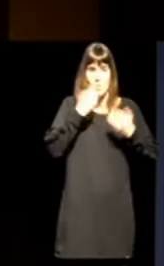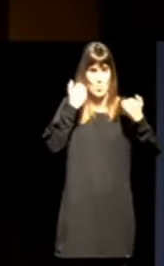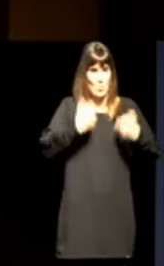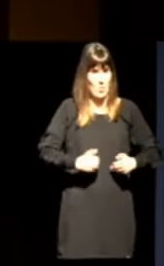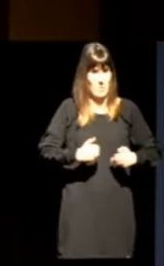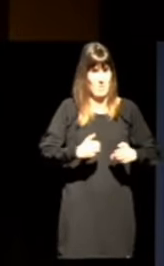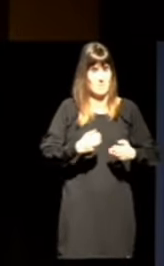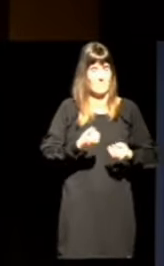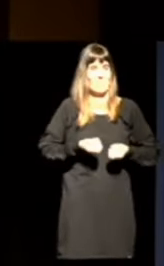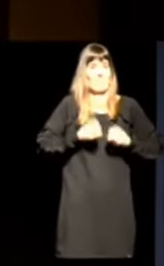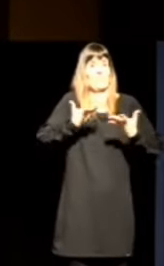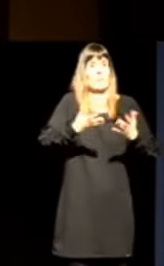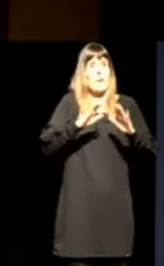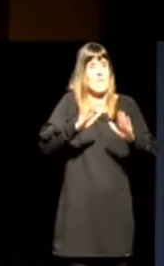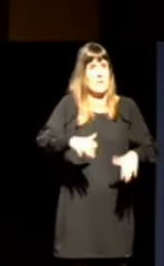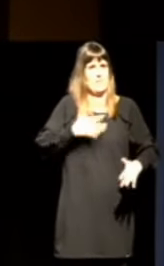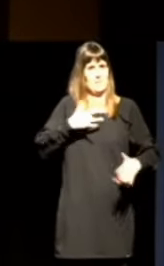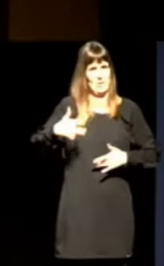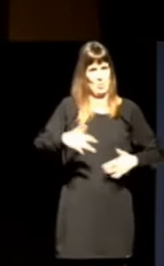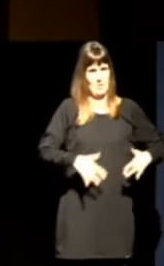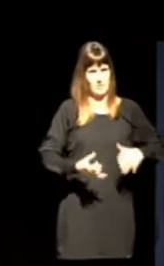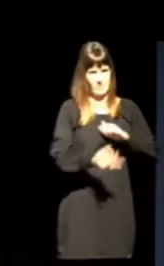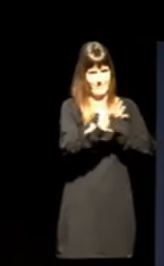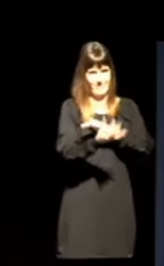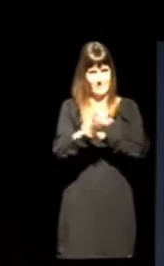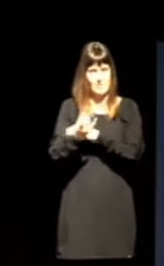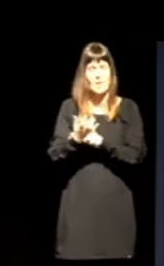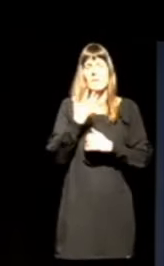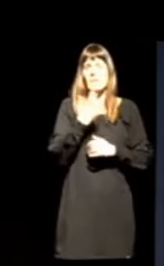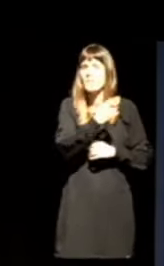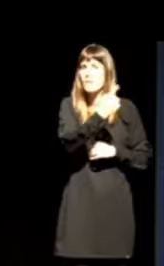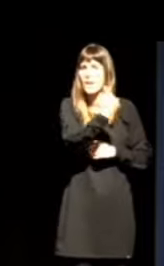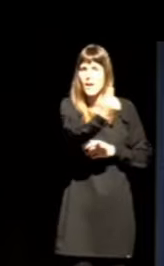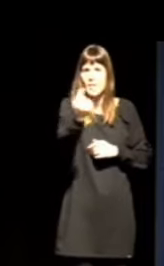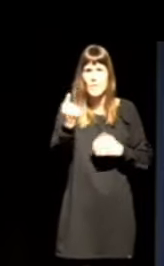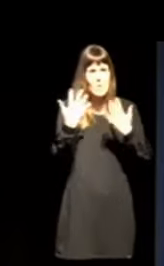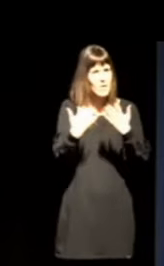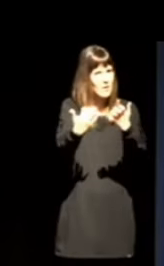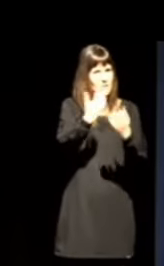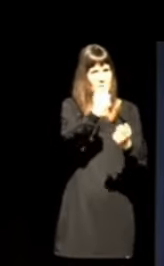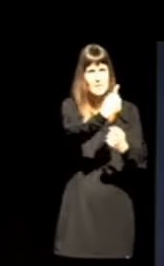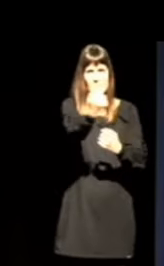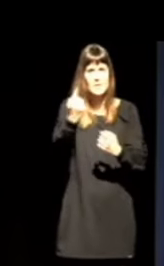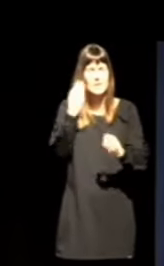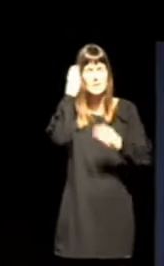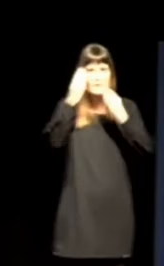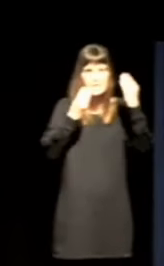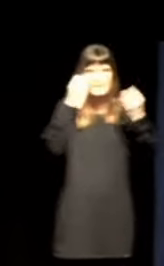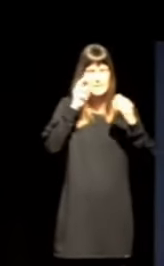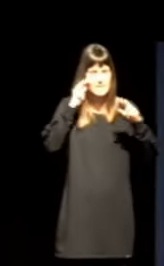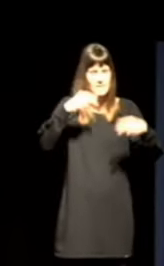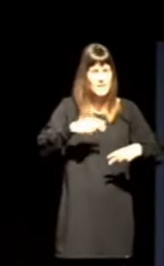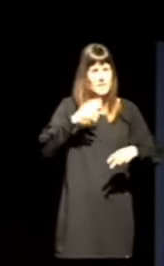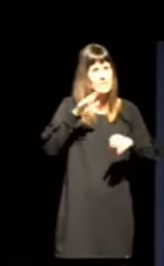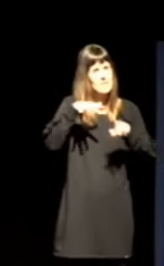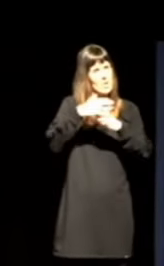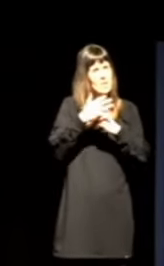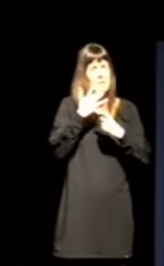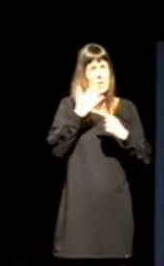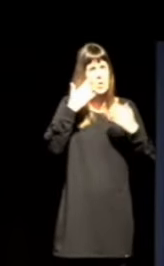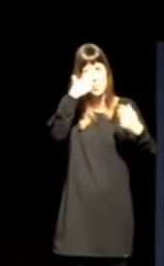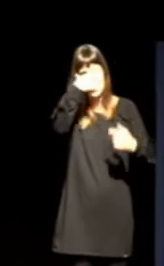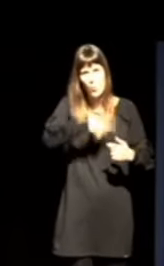síntomas. Pensad un poco, por ejemplo, cada uno y cada una de vosotras, ¿qué ocurre en tu